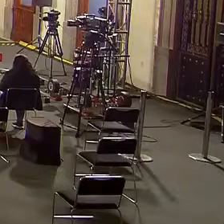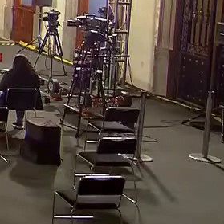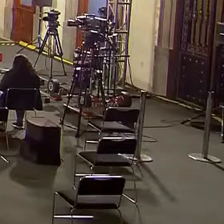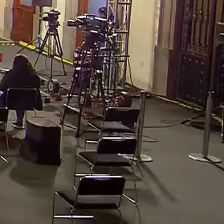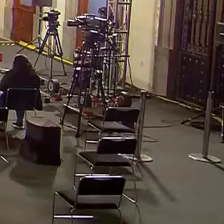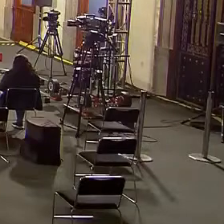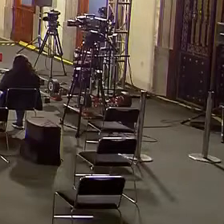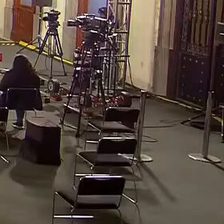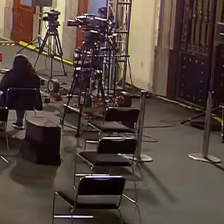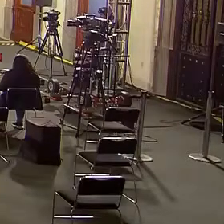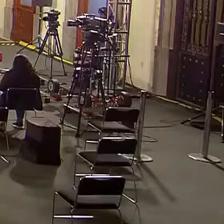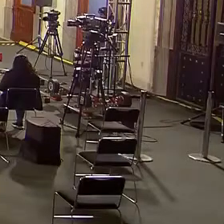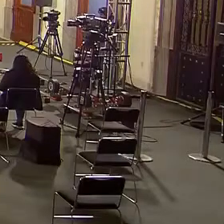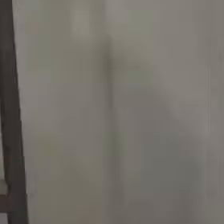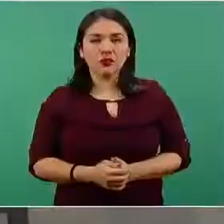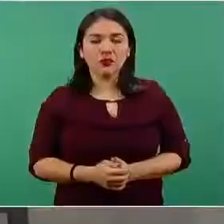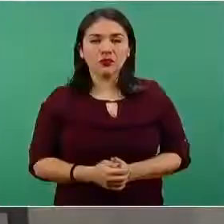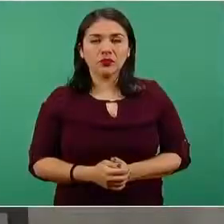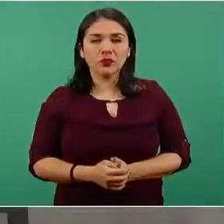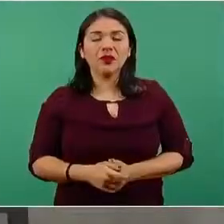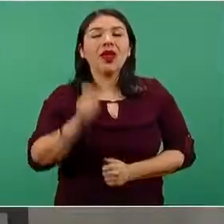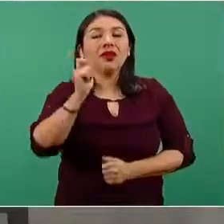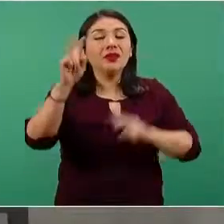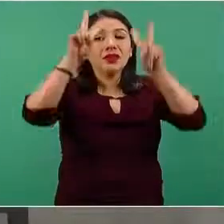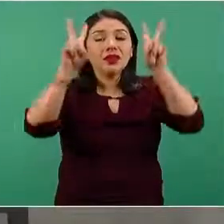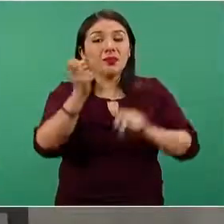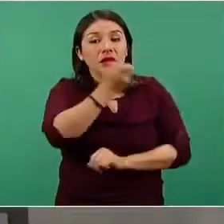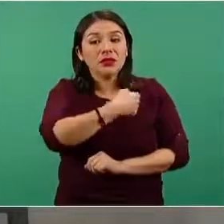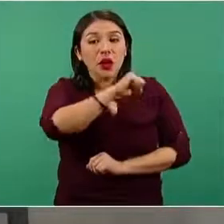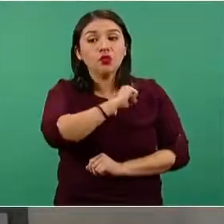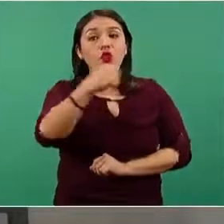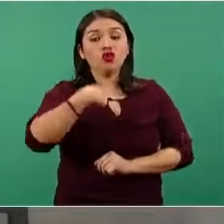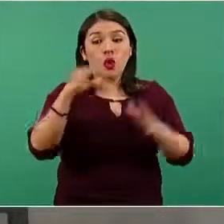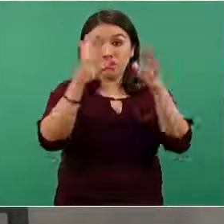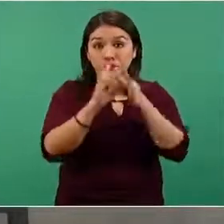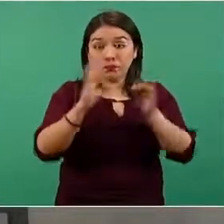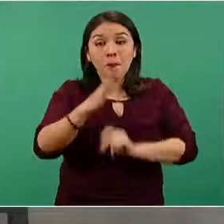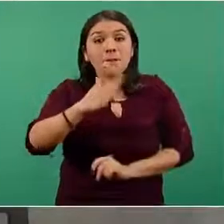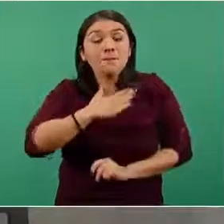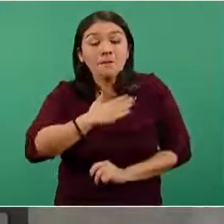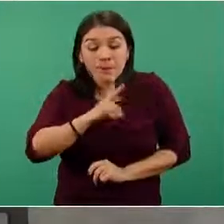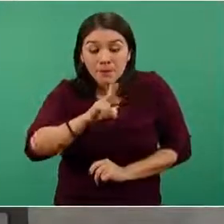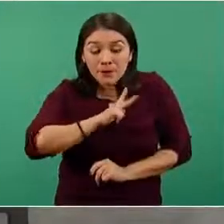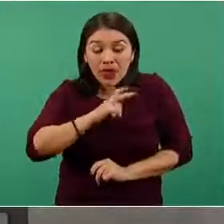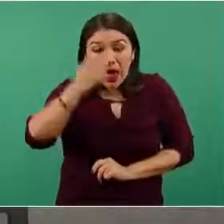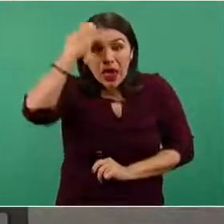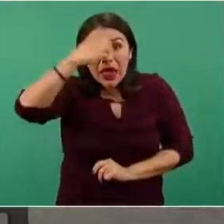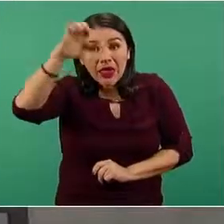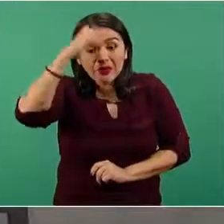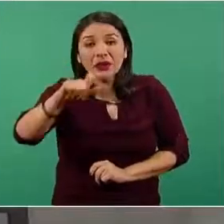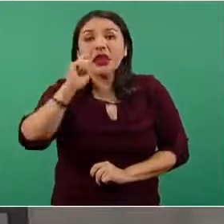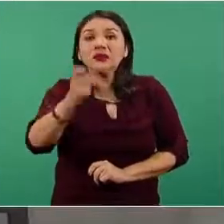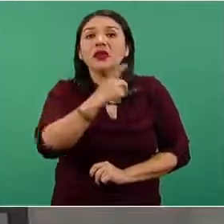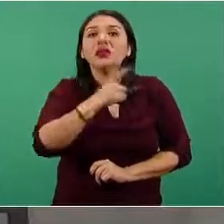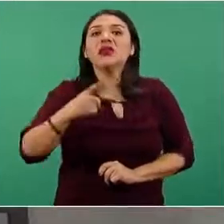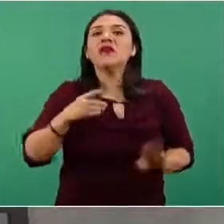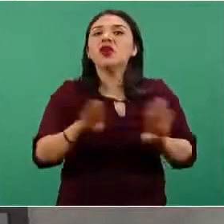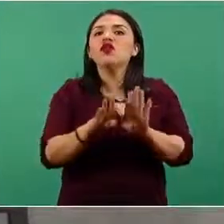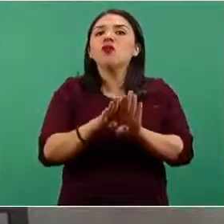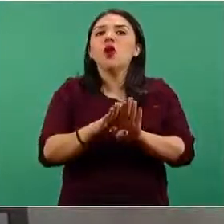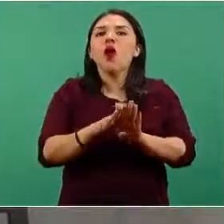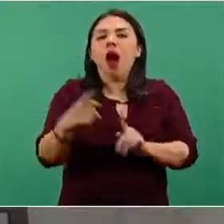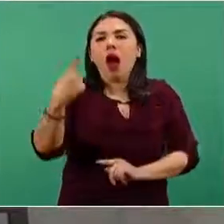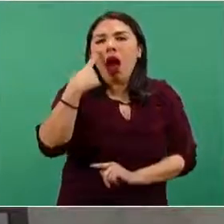salud pública. Lo que yo comente sobre mi propia experiencia tiene que ser de carácter general, tiene que ser algo